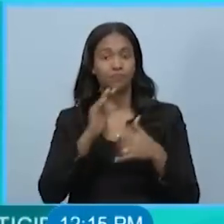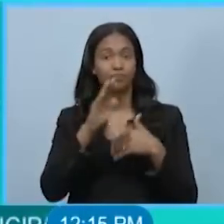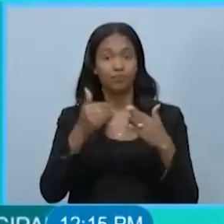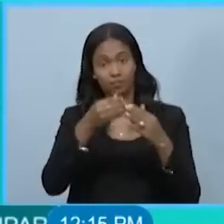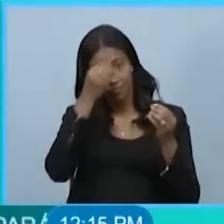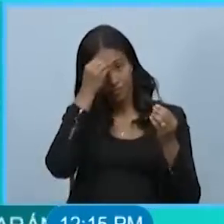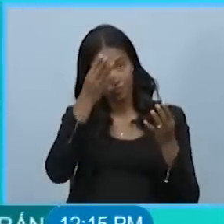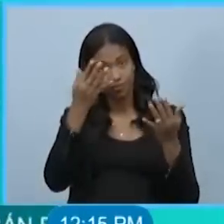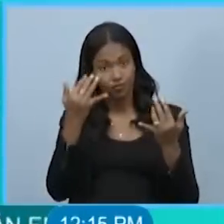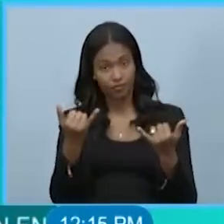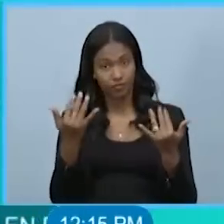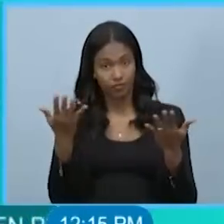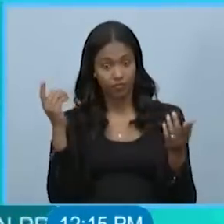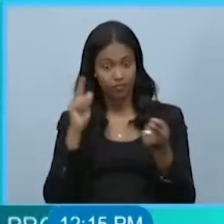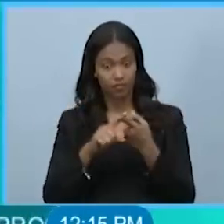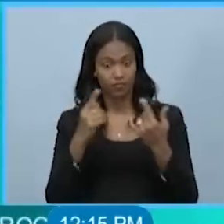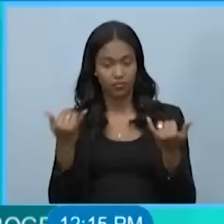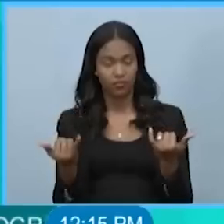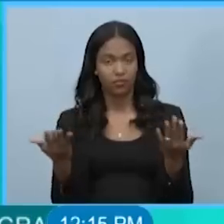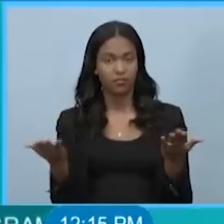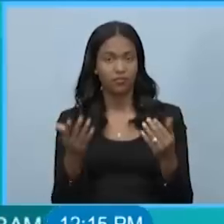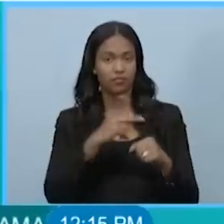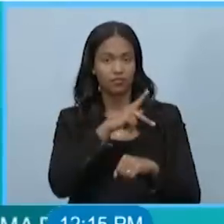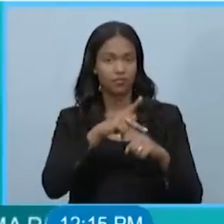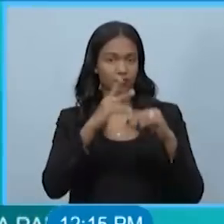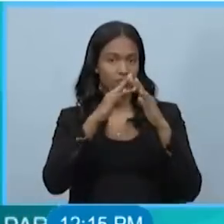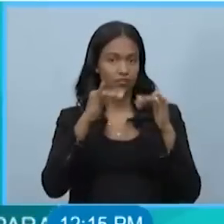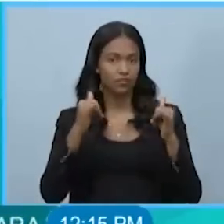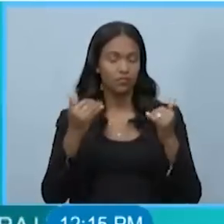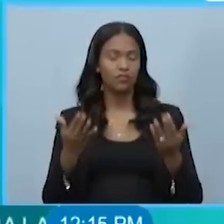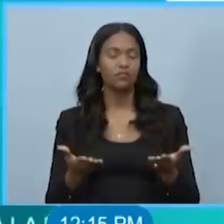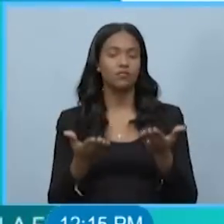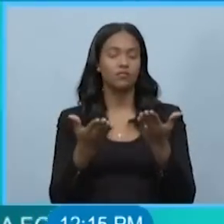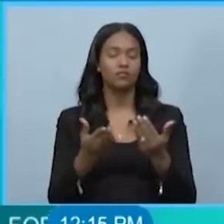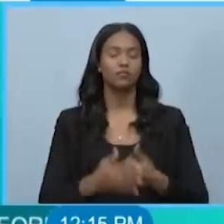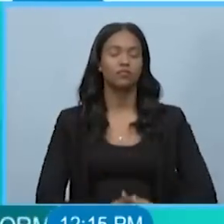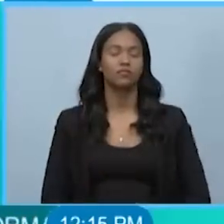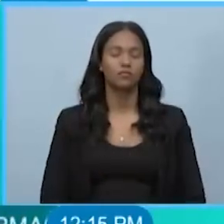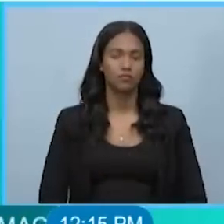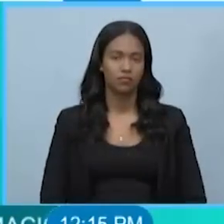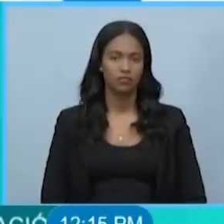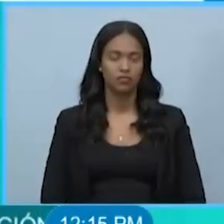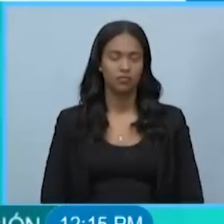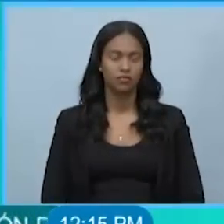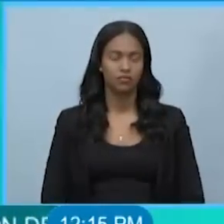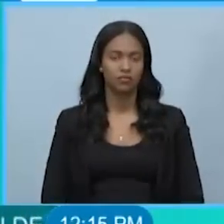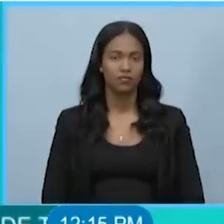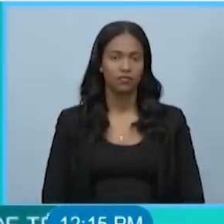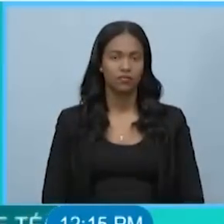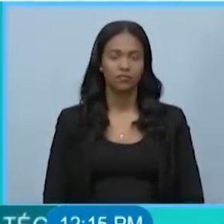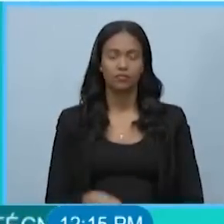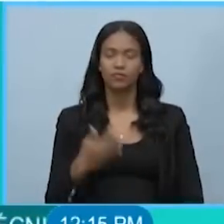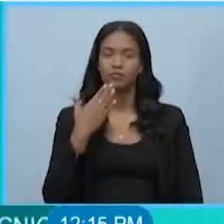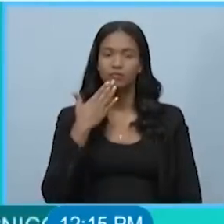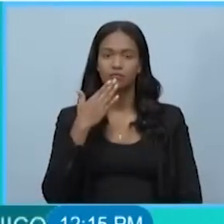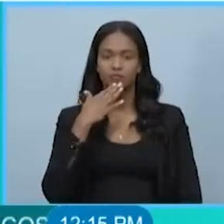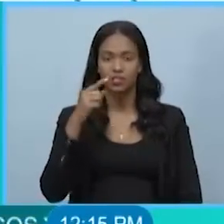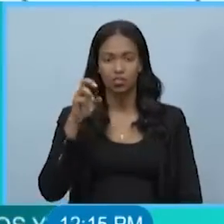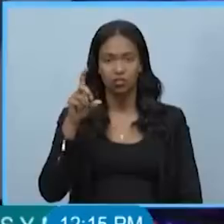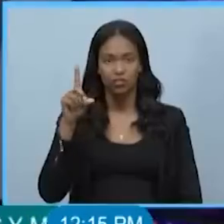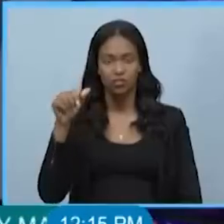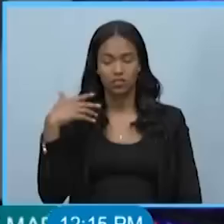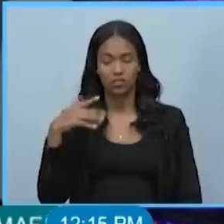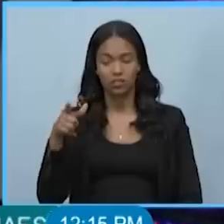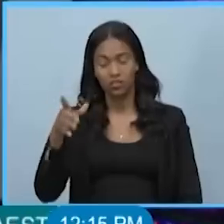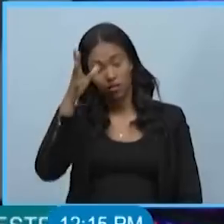el momento desde aquí, desde el municipio de Higüey. Ahora retorno contigo, Alex, allá a los estudios. Muchas gracias, Gioconda. Sin duda es un